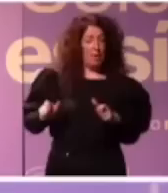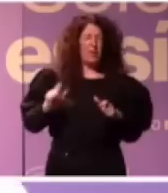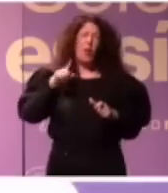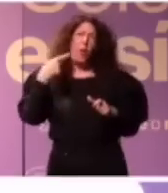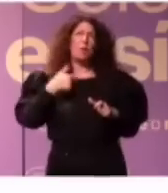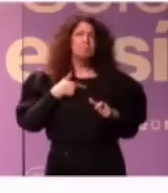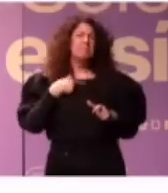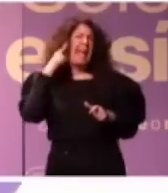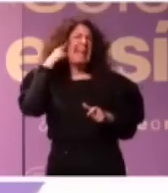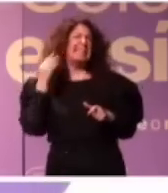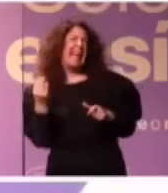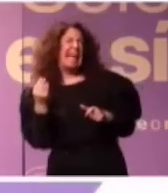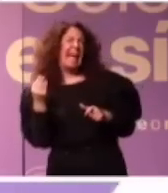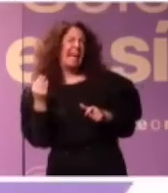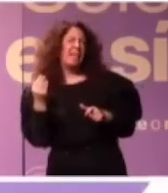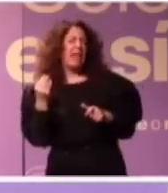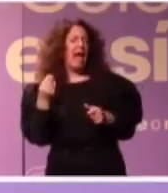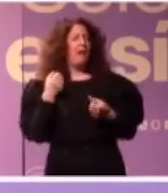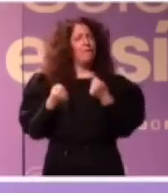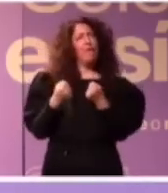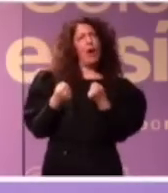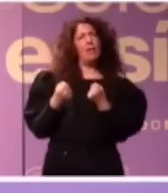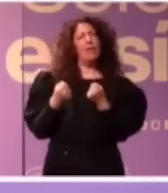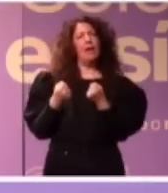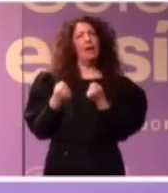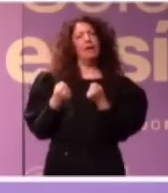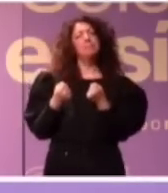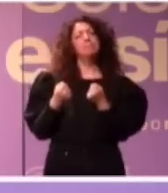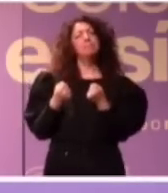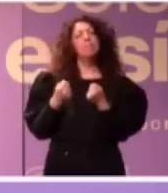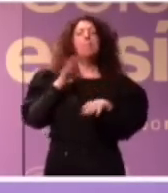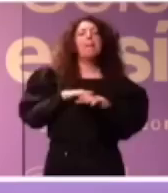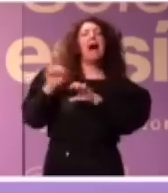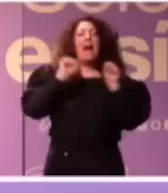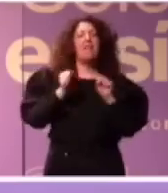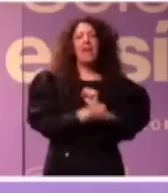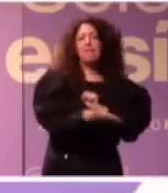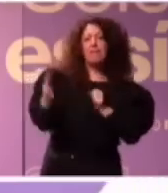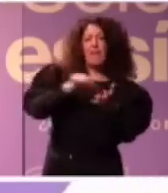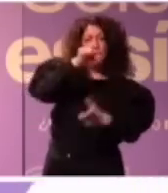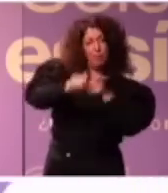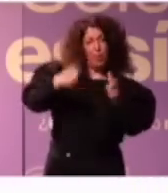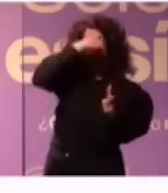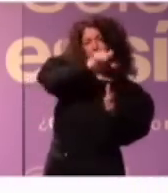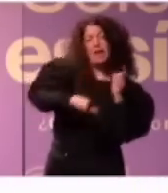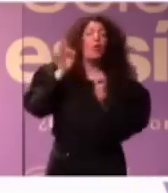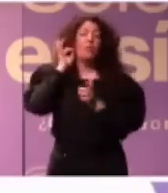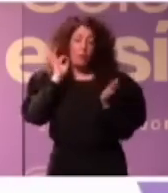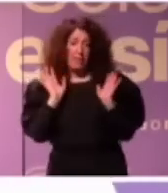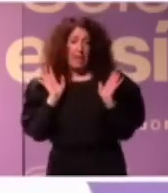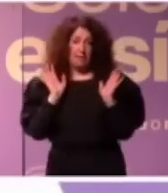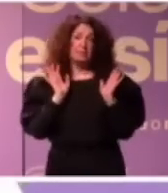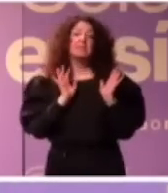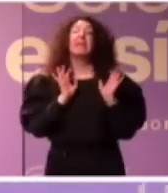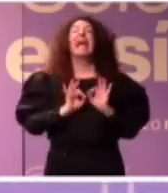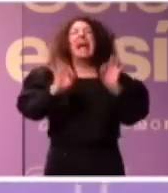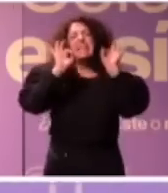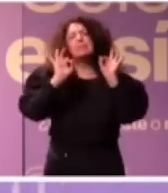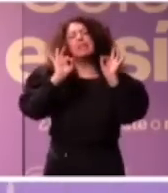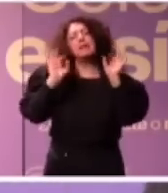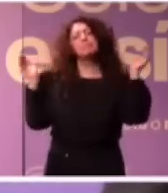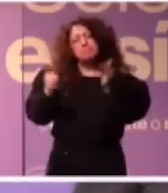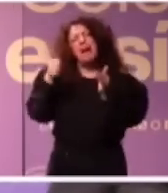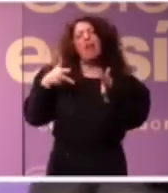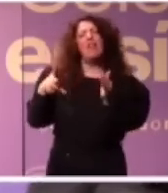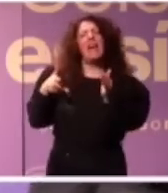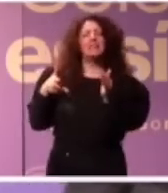su inteligencia, su fuerza, para defender a los ciudadanos y a las ciudadanas, especialmente los derechos